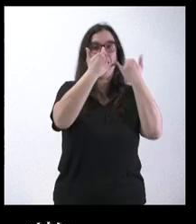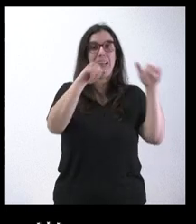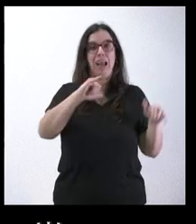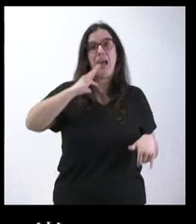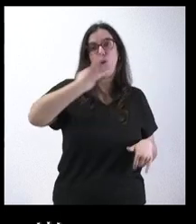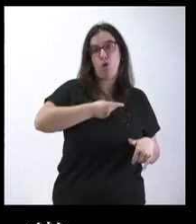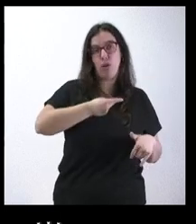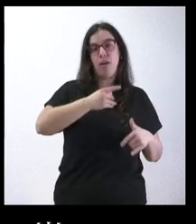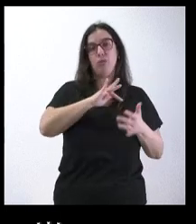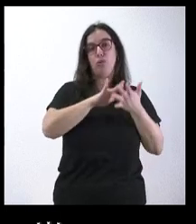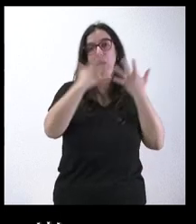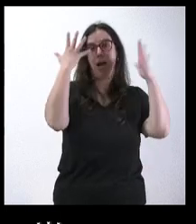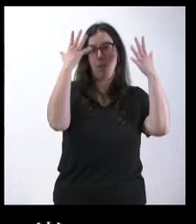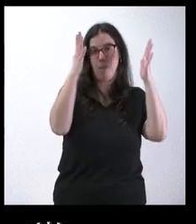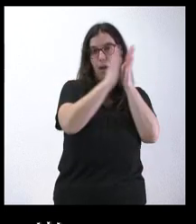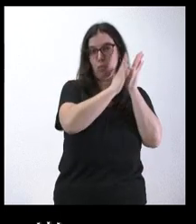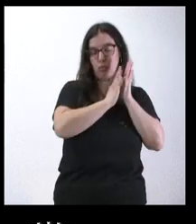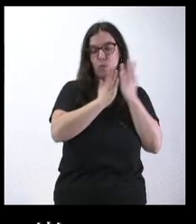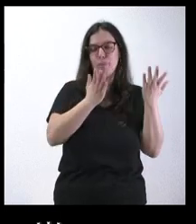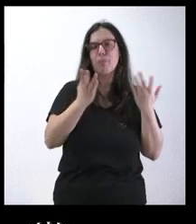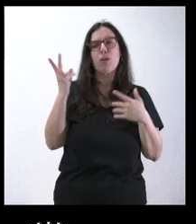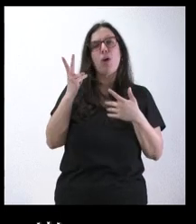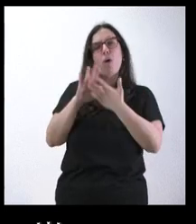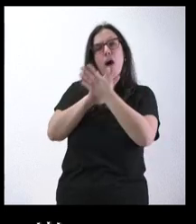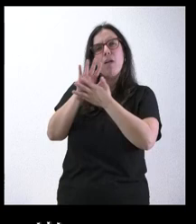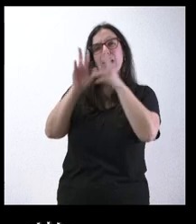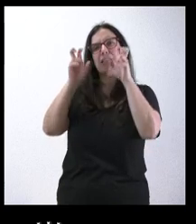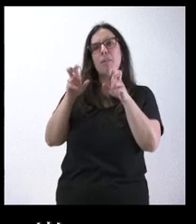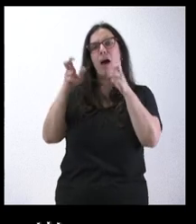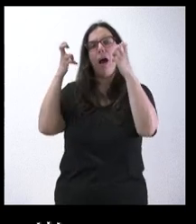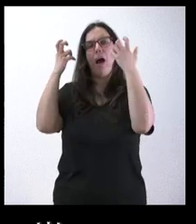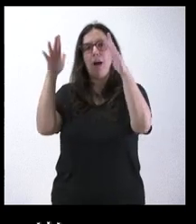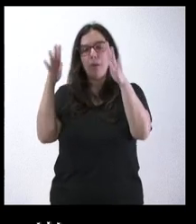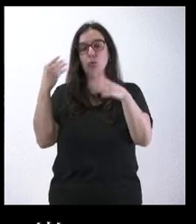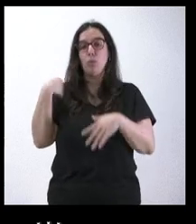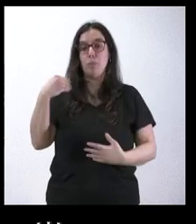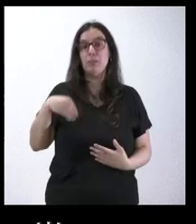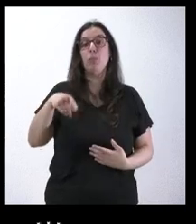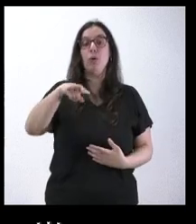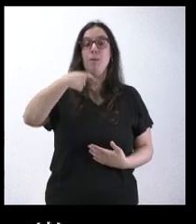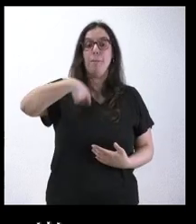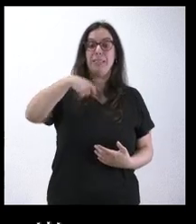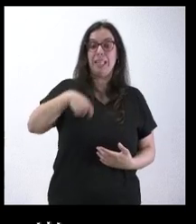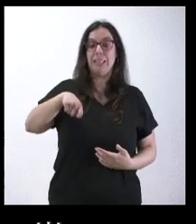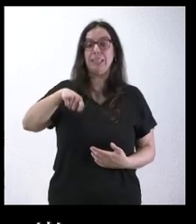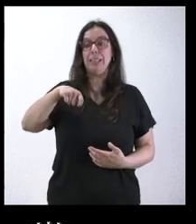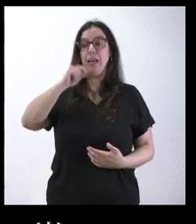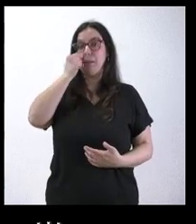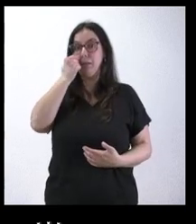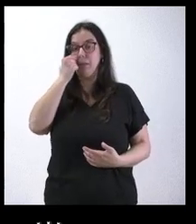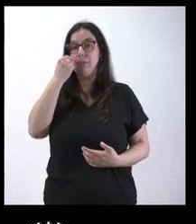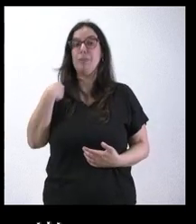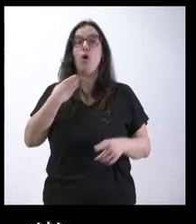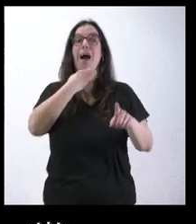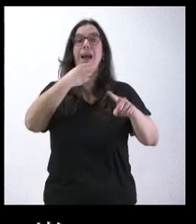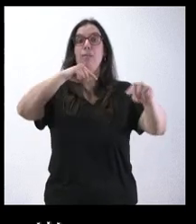aplauso no sé si han tenido oportunidad de comentar qué significaba exactamente el aplauso que dio el presidente a la réplica que almodobar